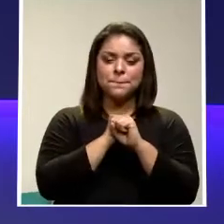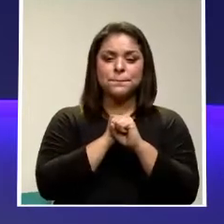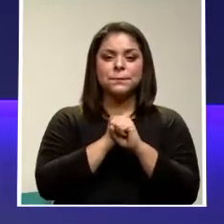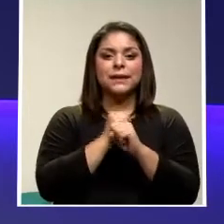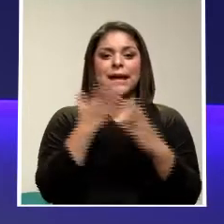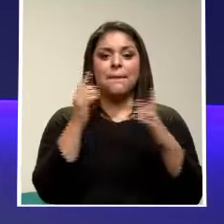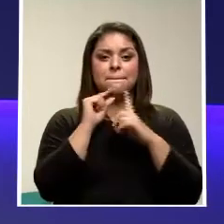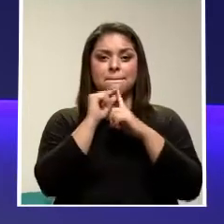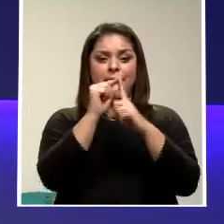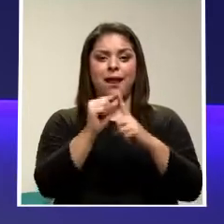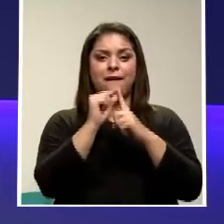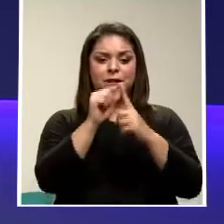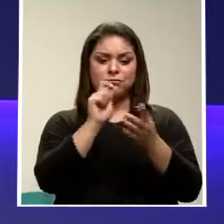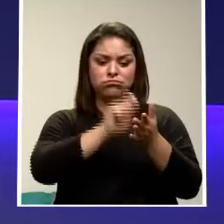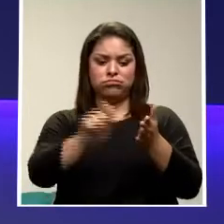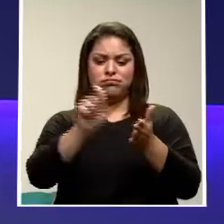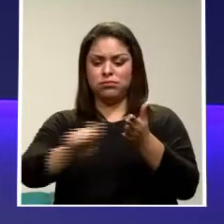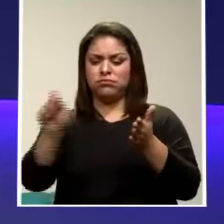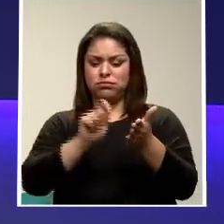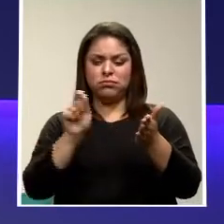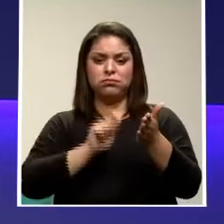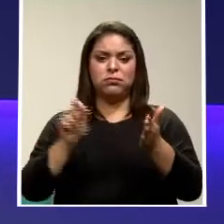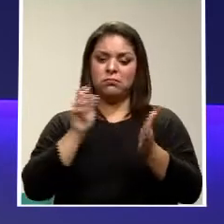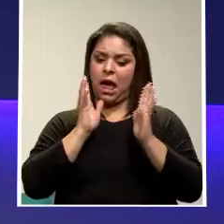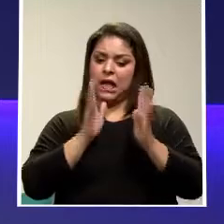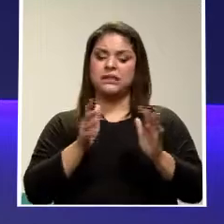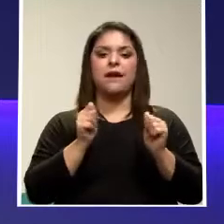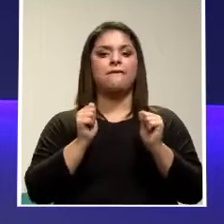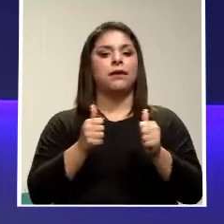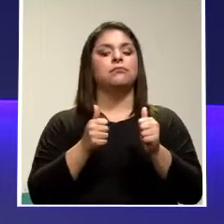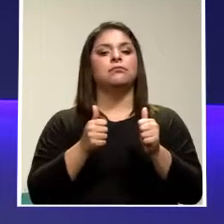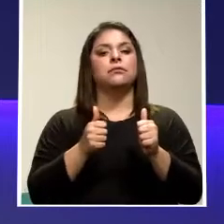las palabras están donde deben estar y